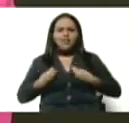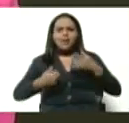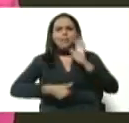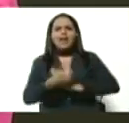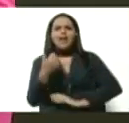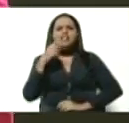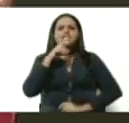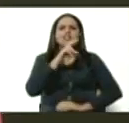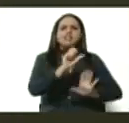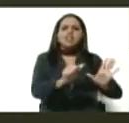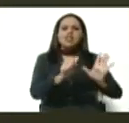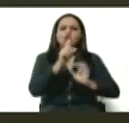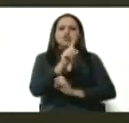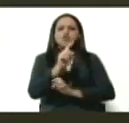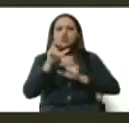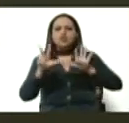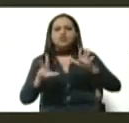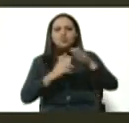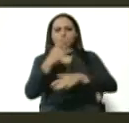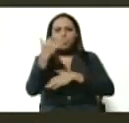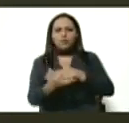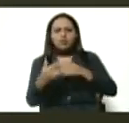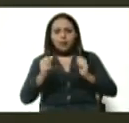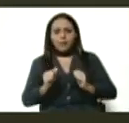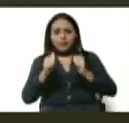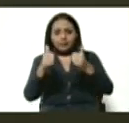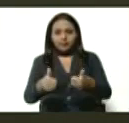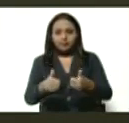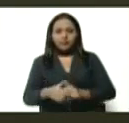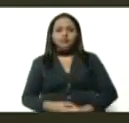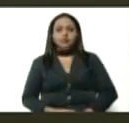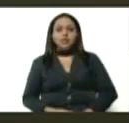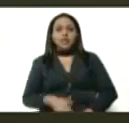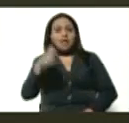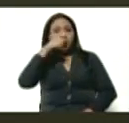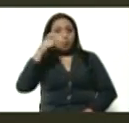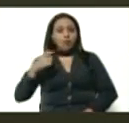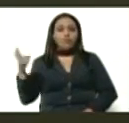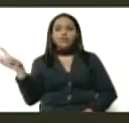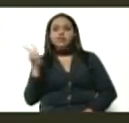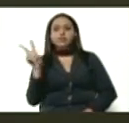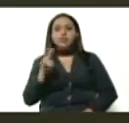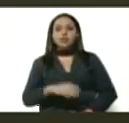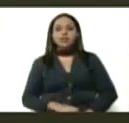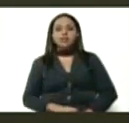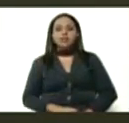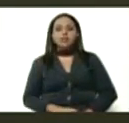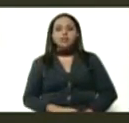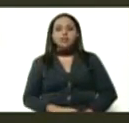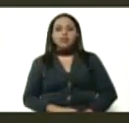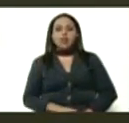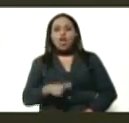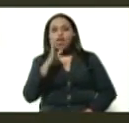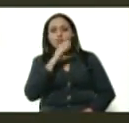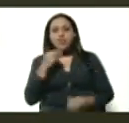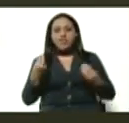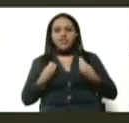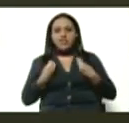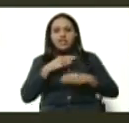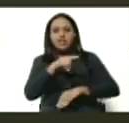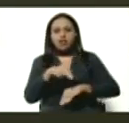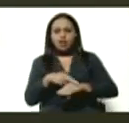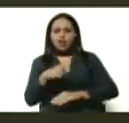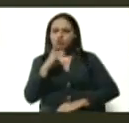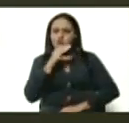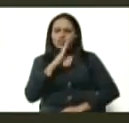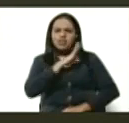proyectos. Y decíamos entonces, no, el pueblo venezolano, no había una sola parte de su vida nacional que no